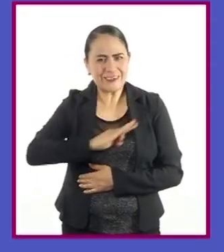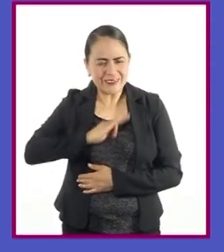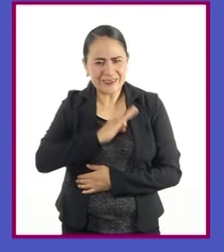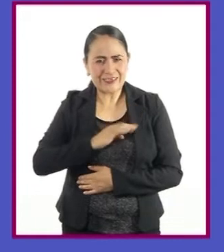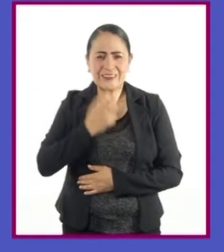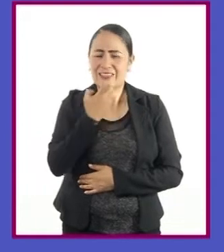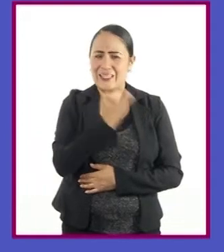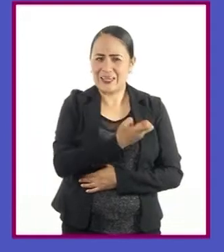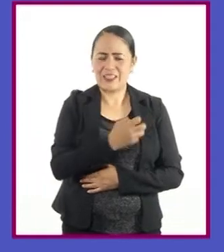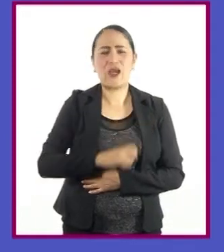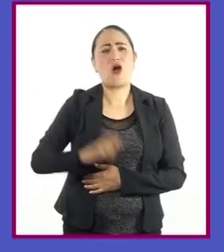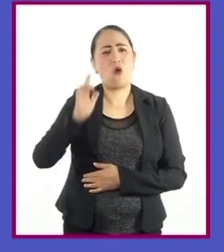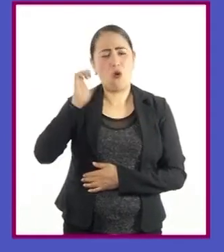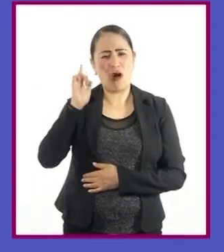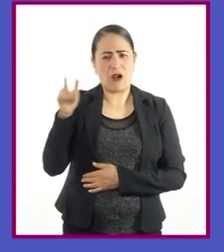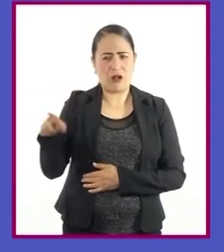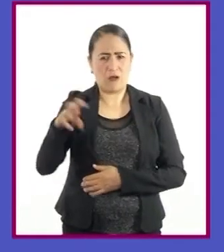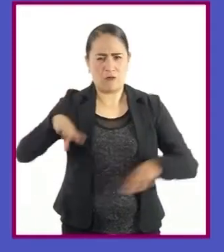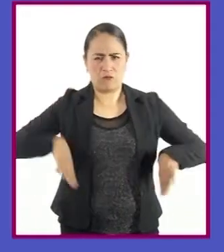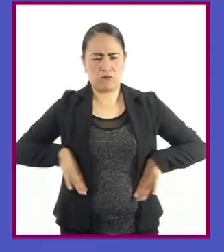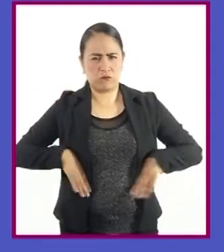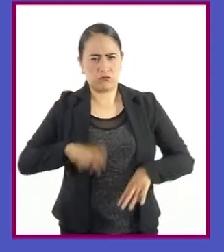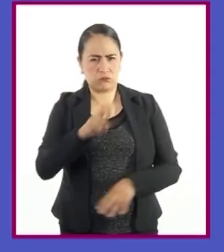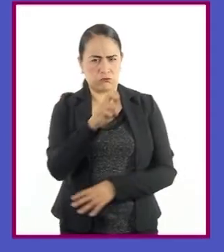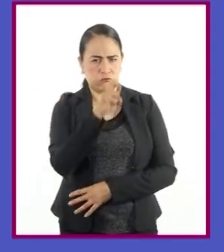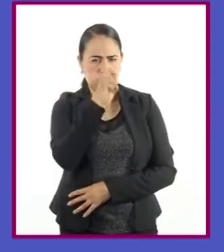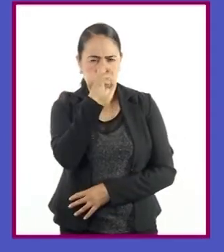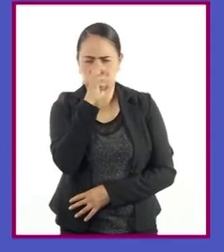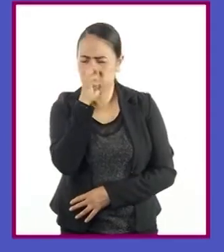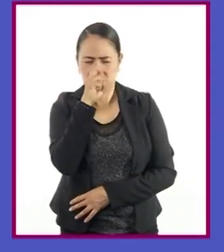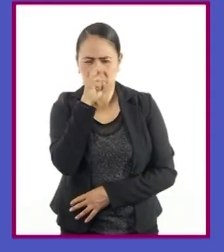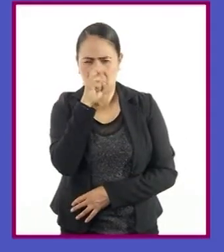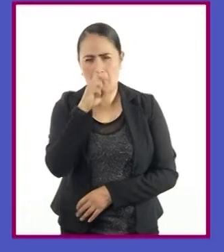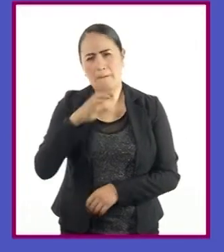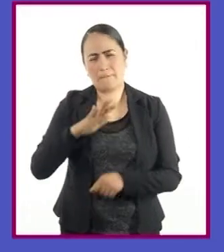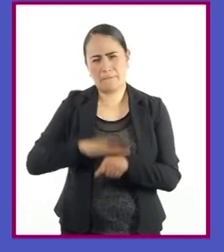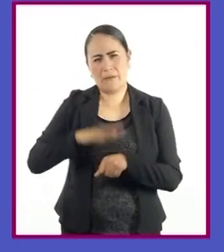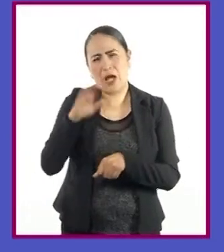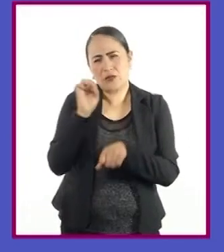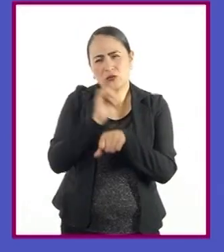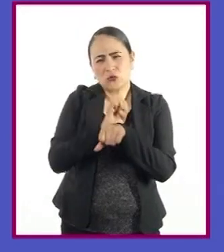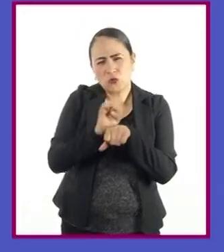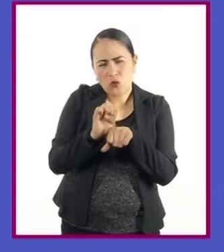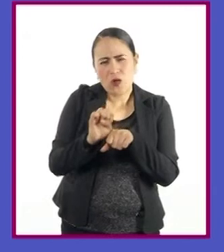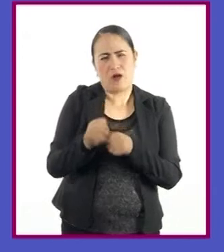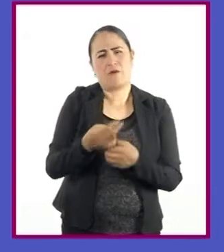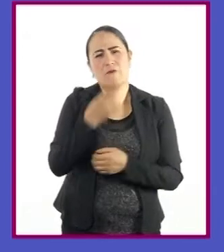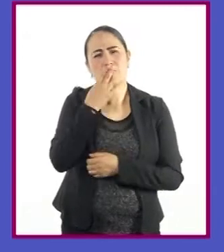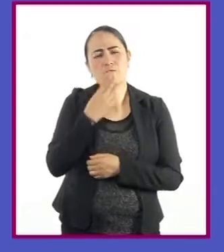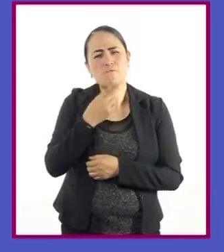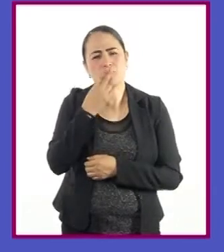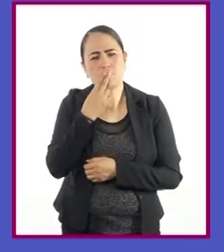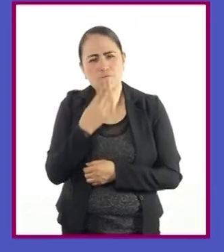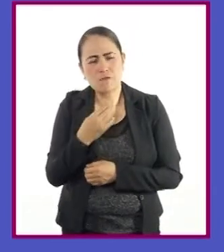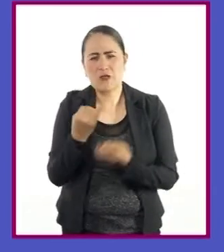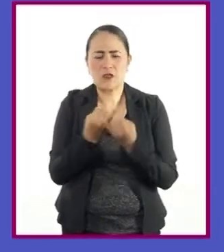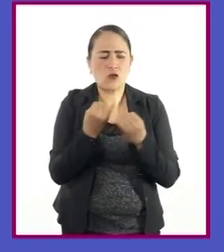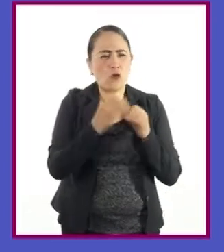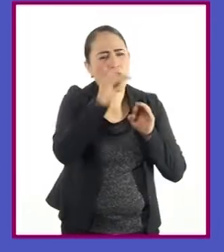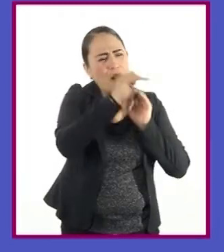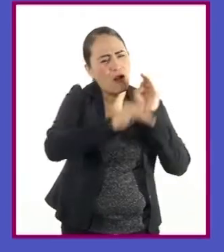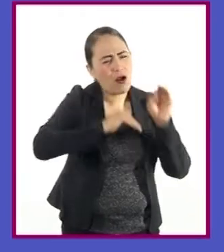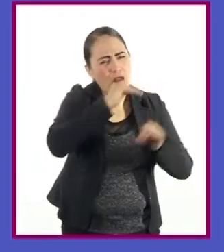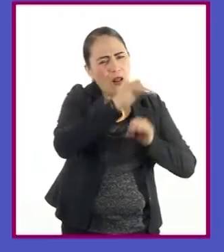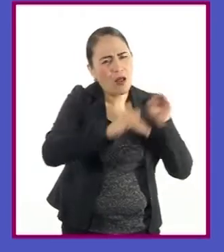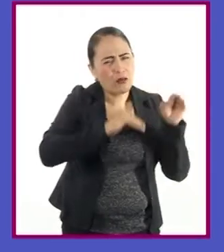ella deseado menos severidad en ese rígido cielo de amor, más expansiva e incauta ternura. Pero